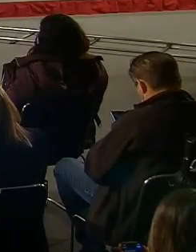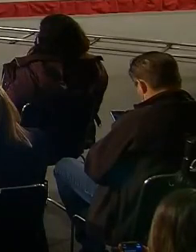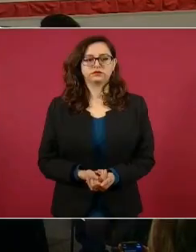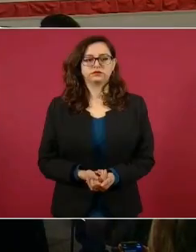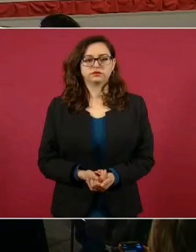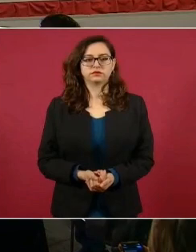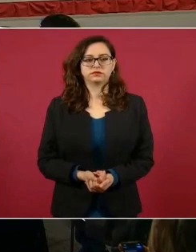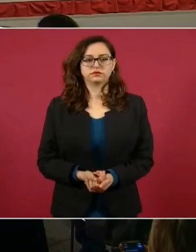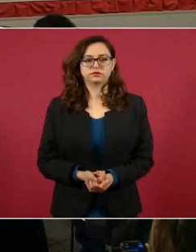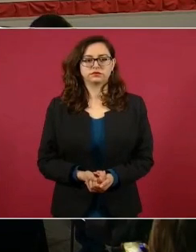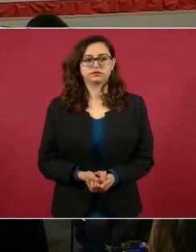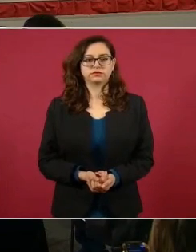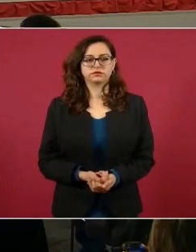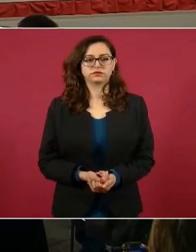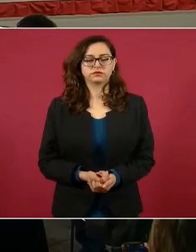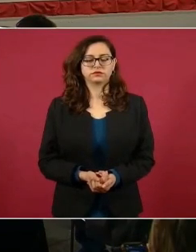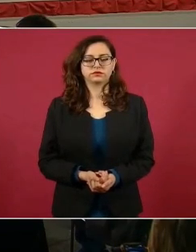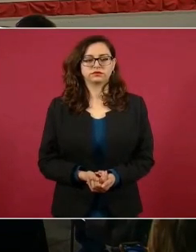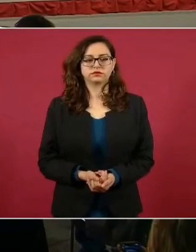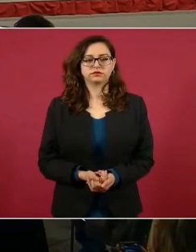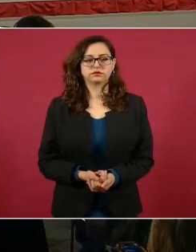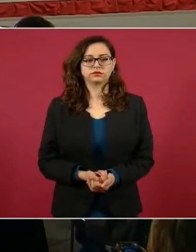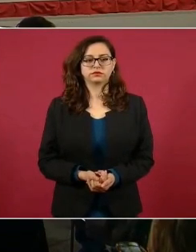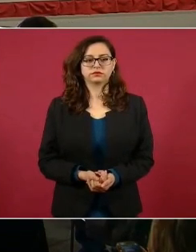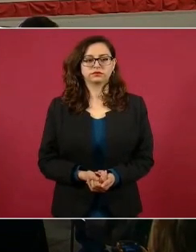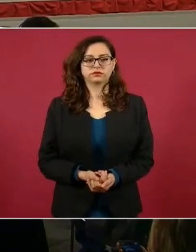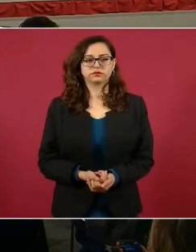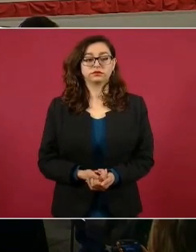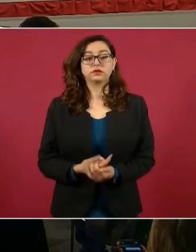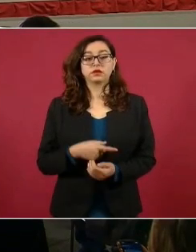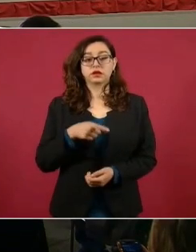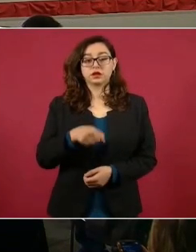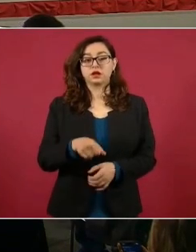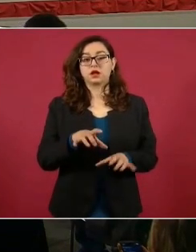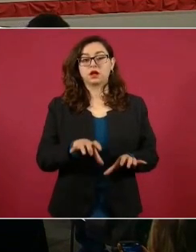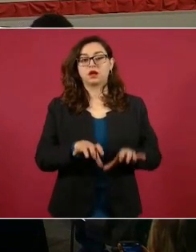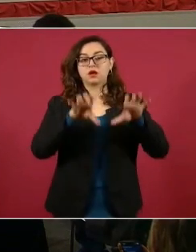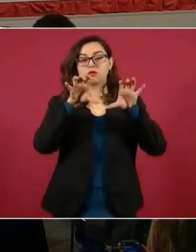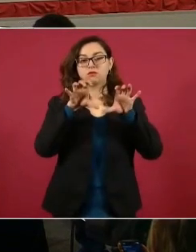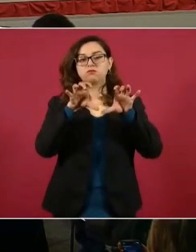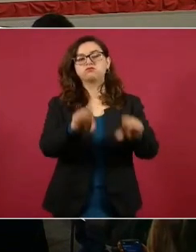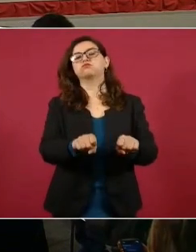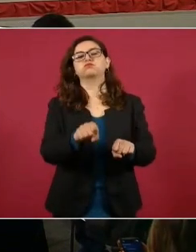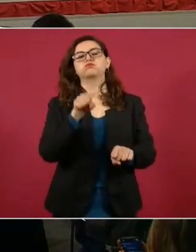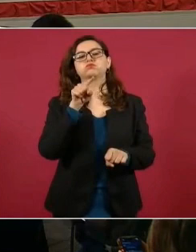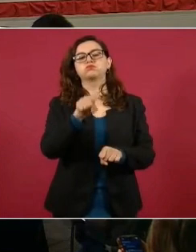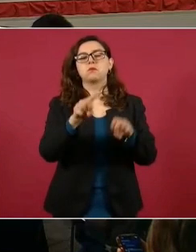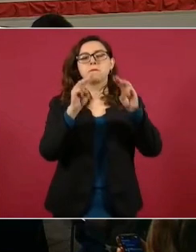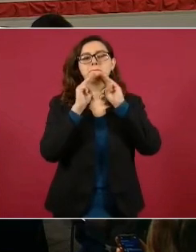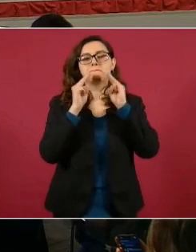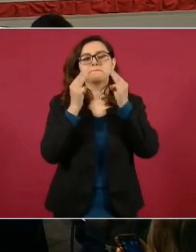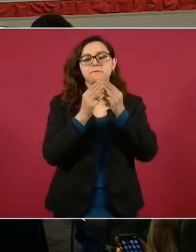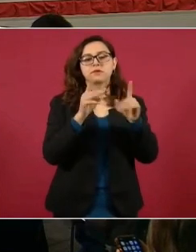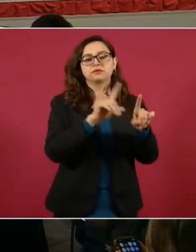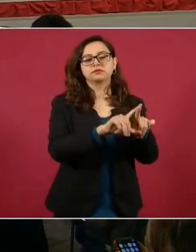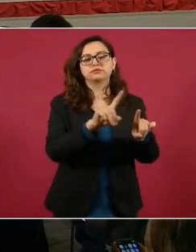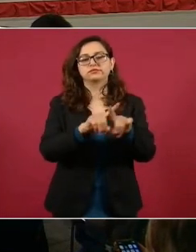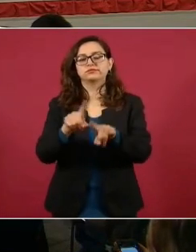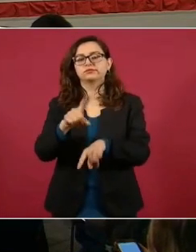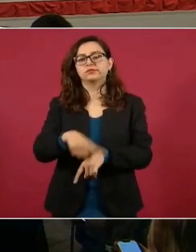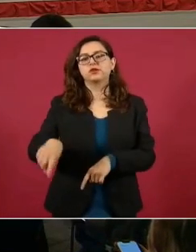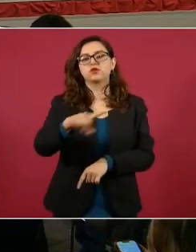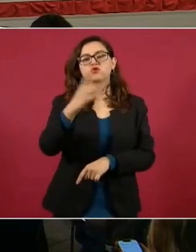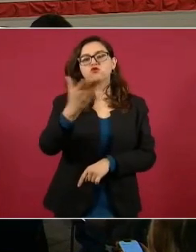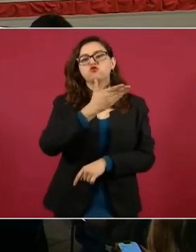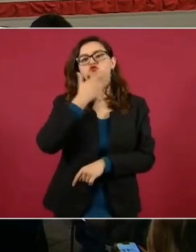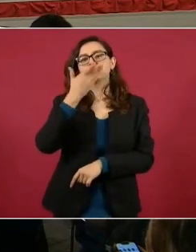a detener al estar el encargado de dirigir células delictivas dedicadas a la extorsión clonación